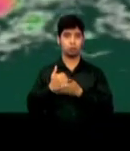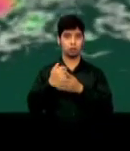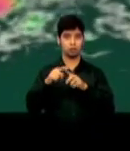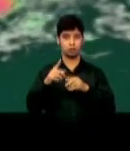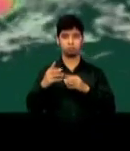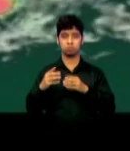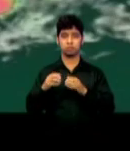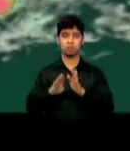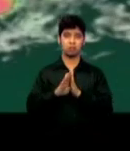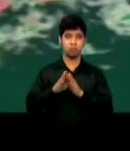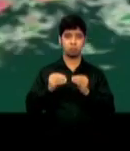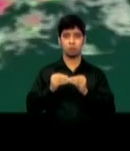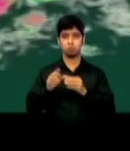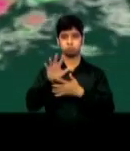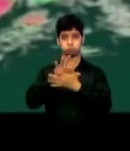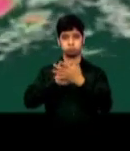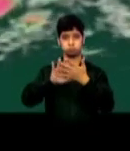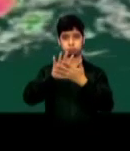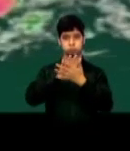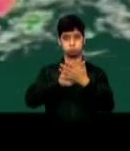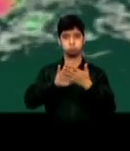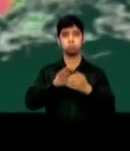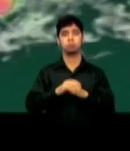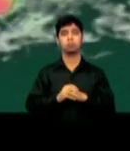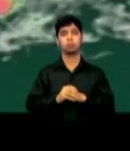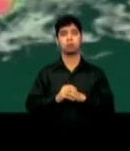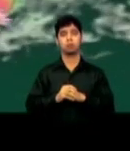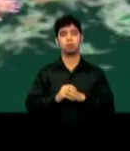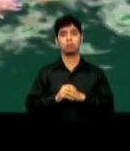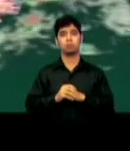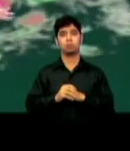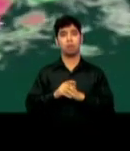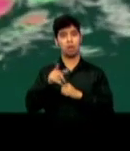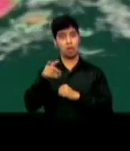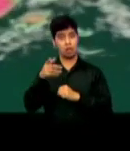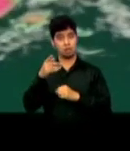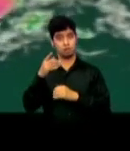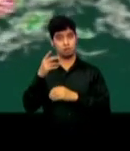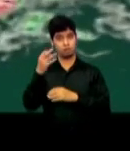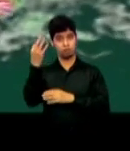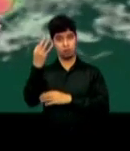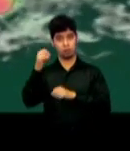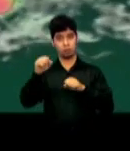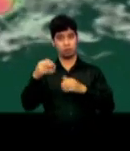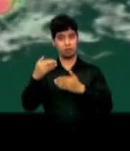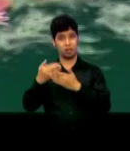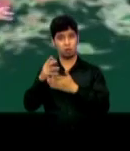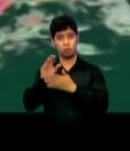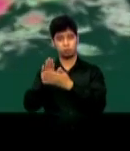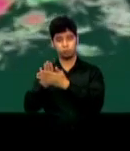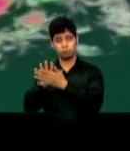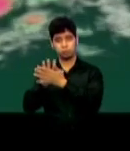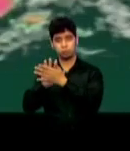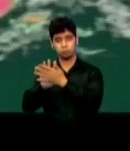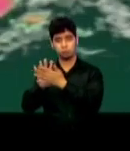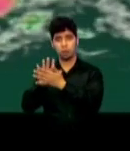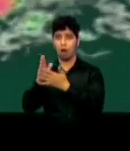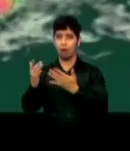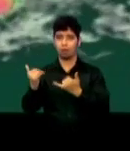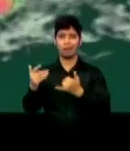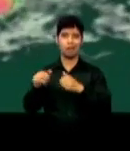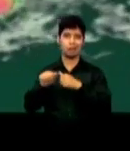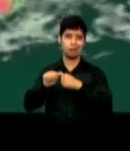isla. El viernes posiblemente estaremos recibiendo la llegada de una onda tropical que, aunque está bastante lejos, en